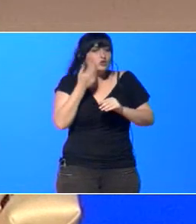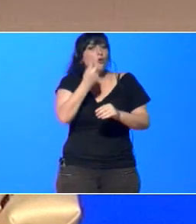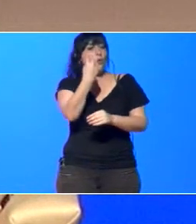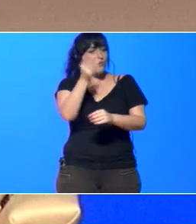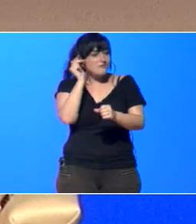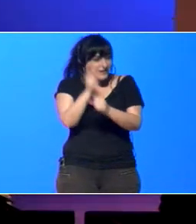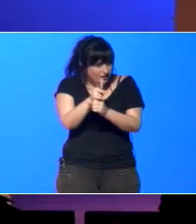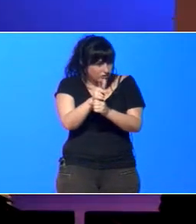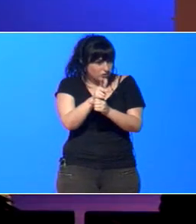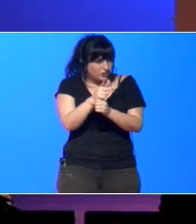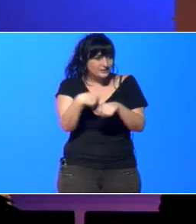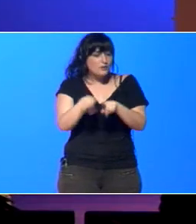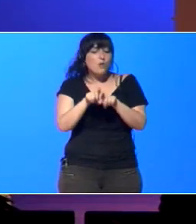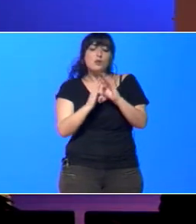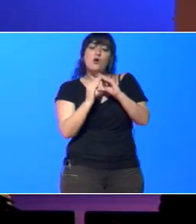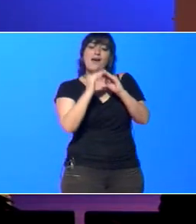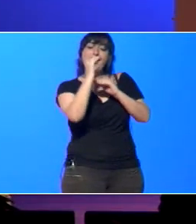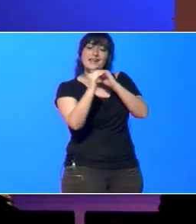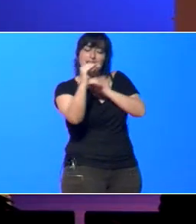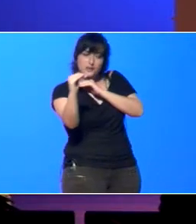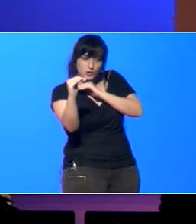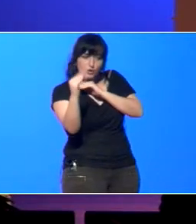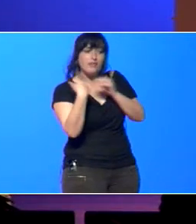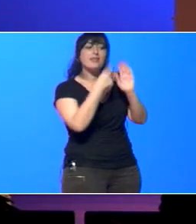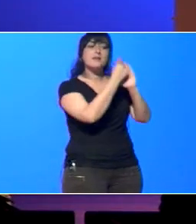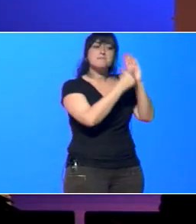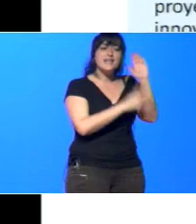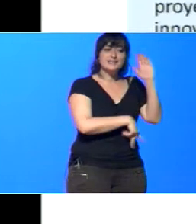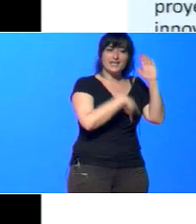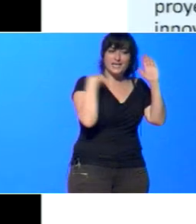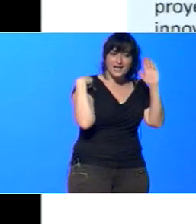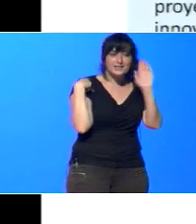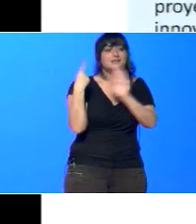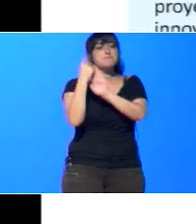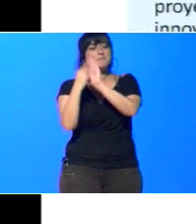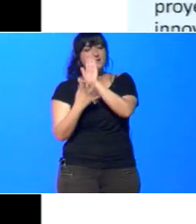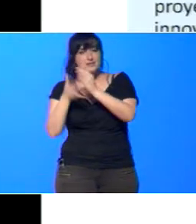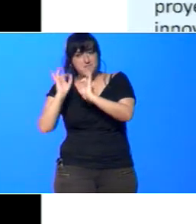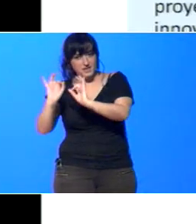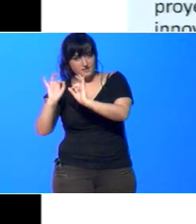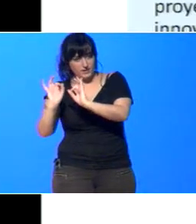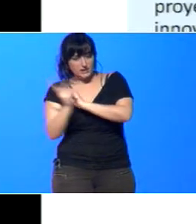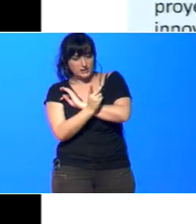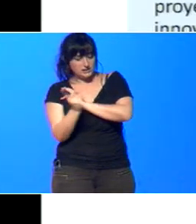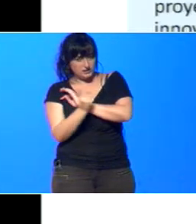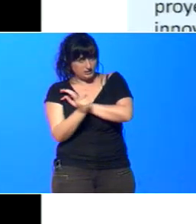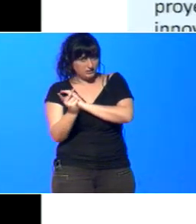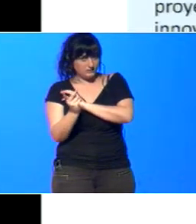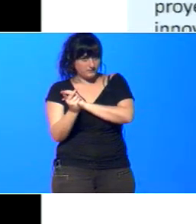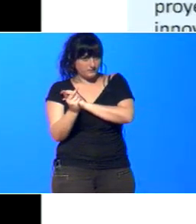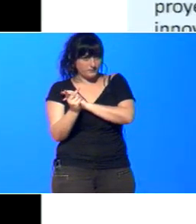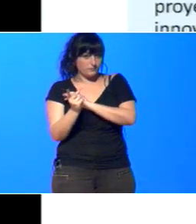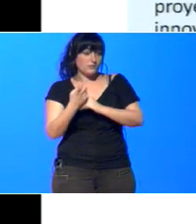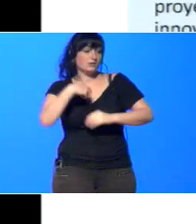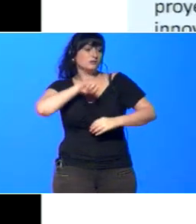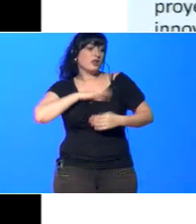tender al equilibrio entre las medidas generales y las medidas específicas o extraordinarias de atención a la diversidad. Tendremos que tender a